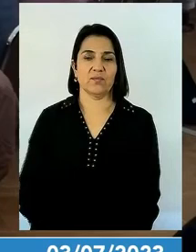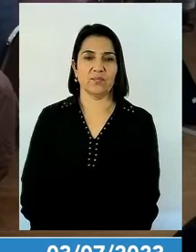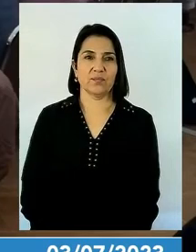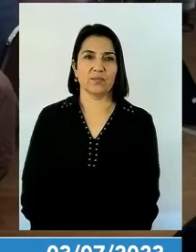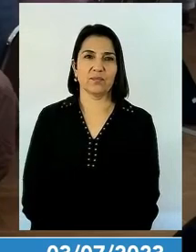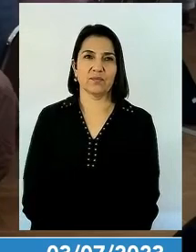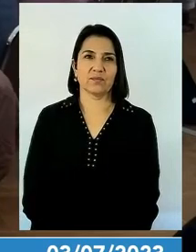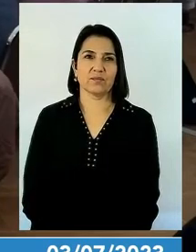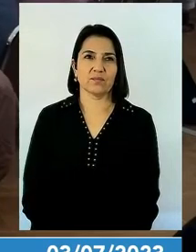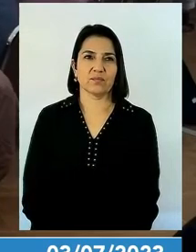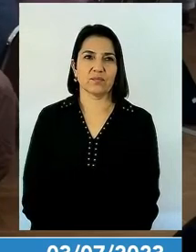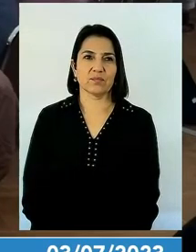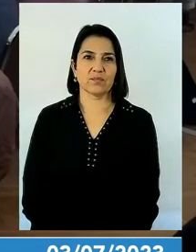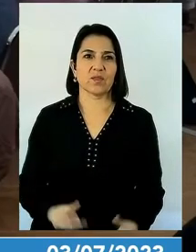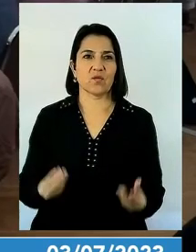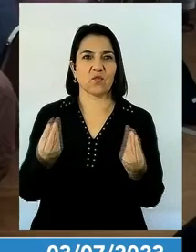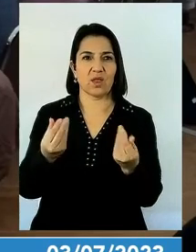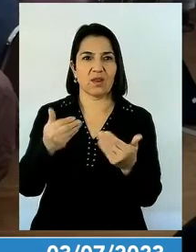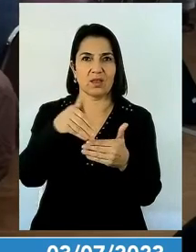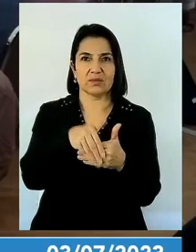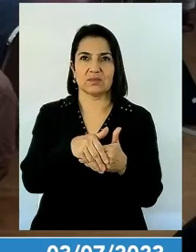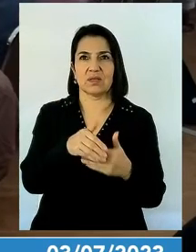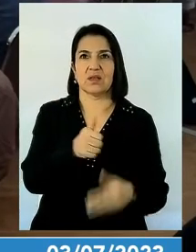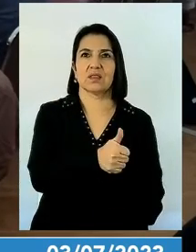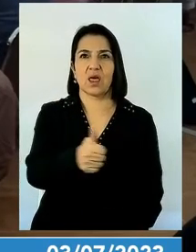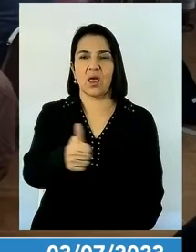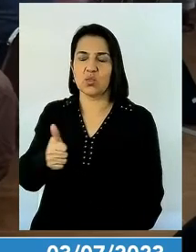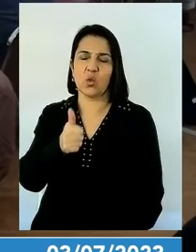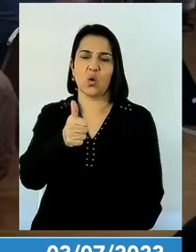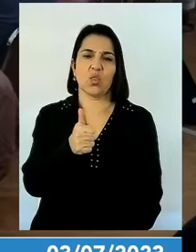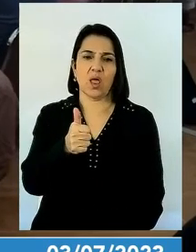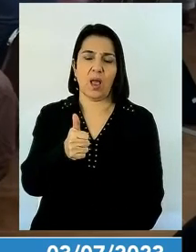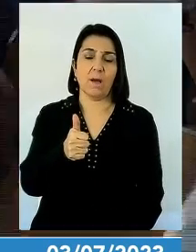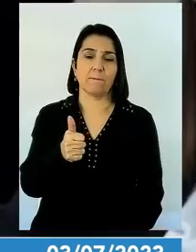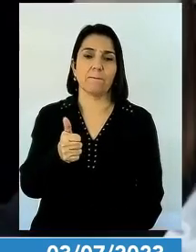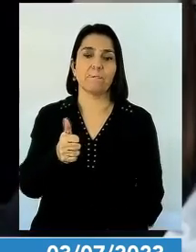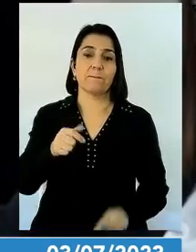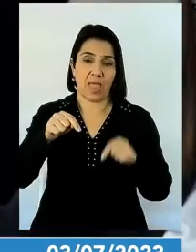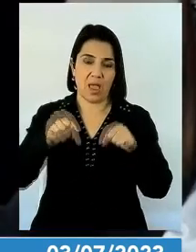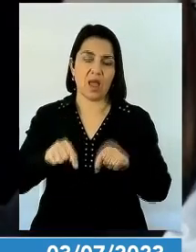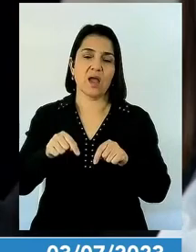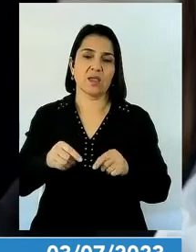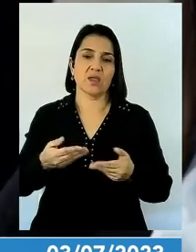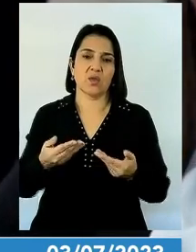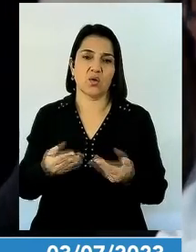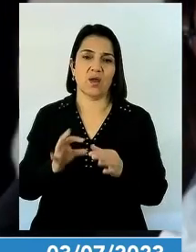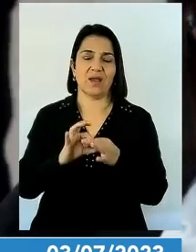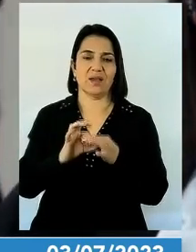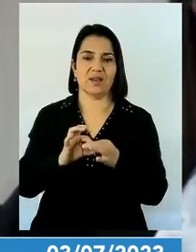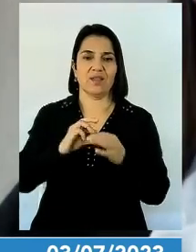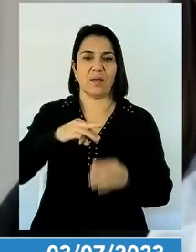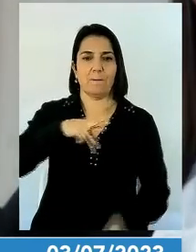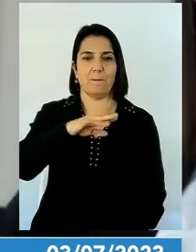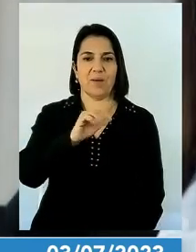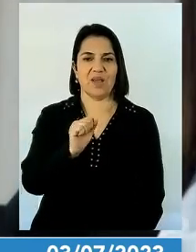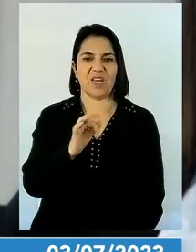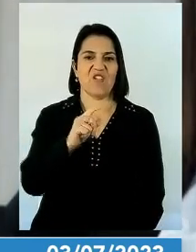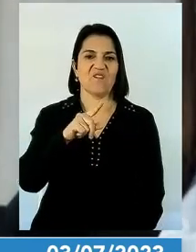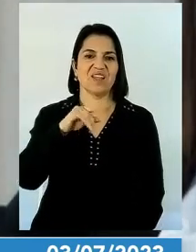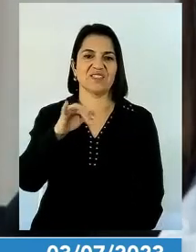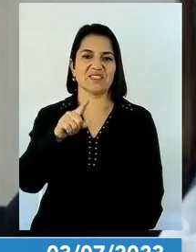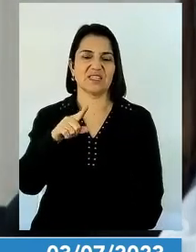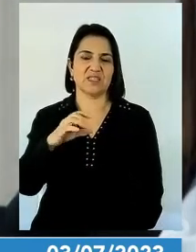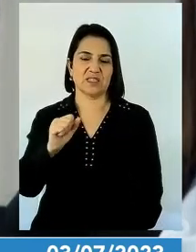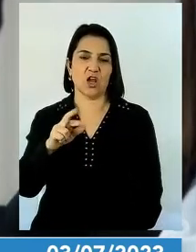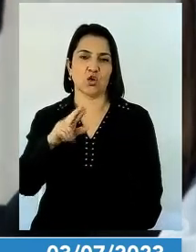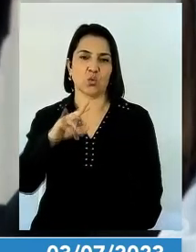Buenas tardes a todos los presentes el día de hoy. Agradecer a María Francisca Rubio por la presentación y la